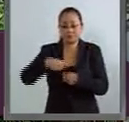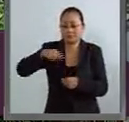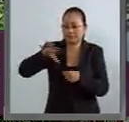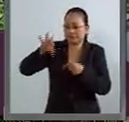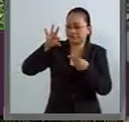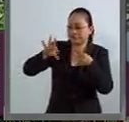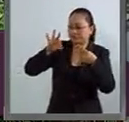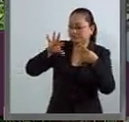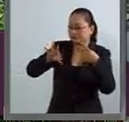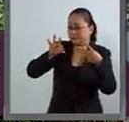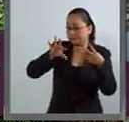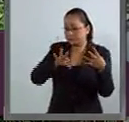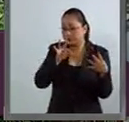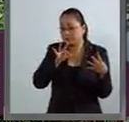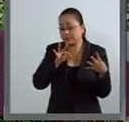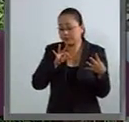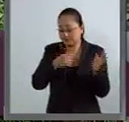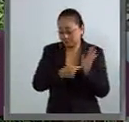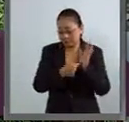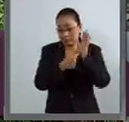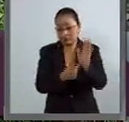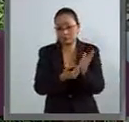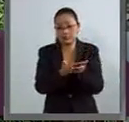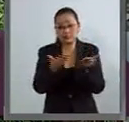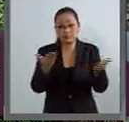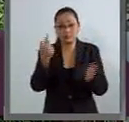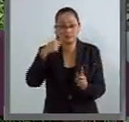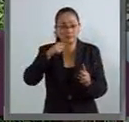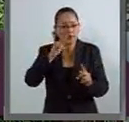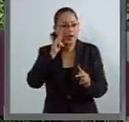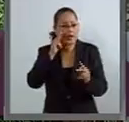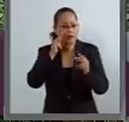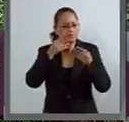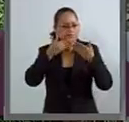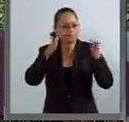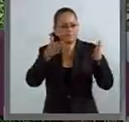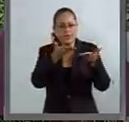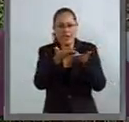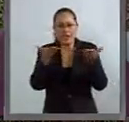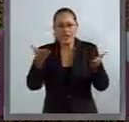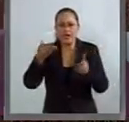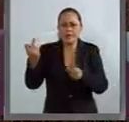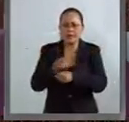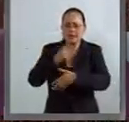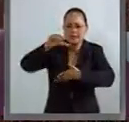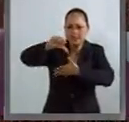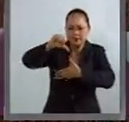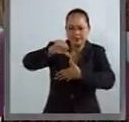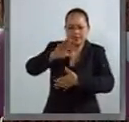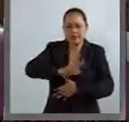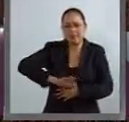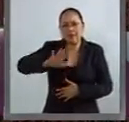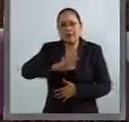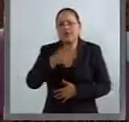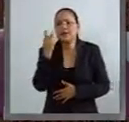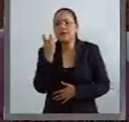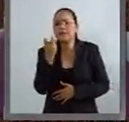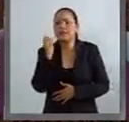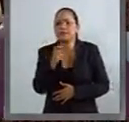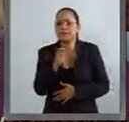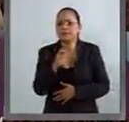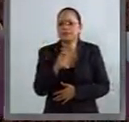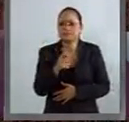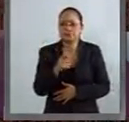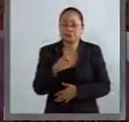quisimos precisamente mostrar a ustedes para tener un panorama de lo que ocurre en América Latina, encontramos que